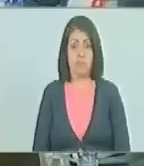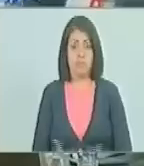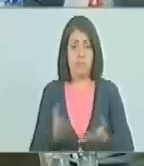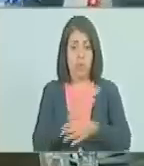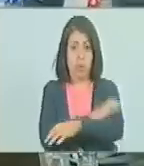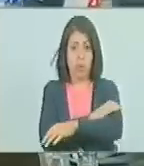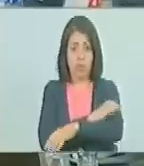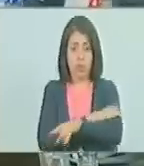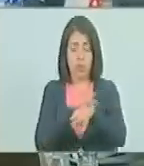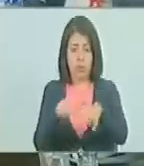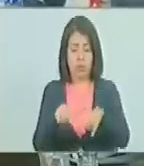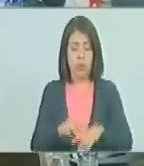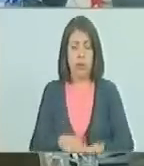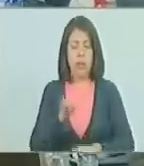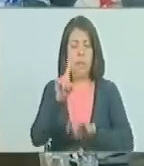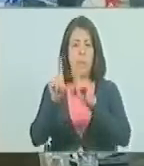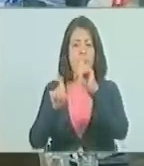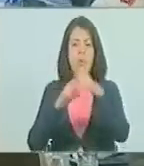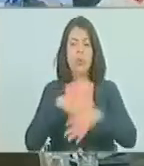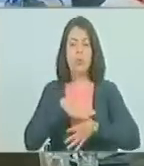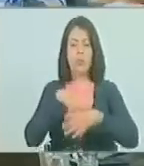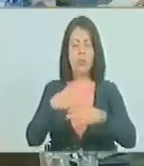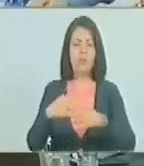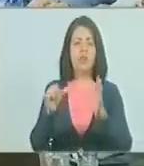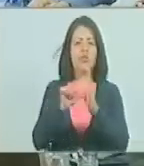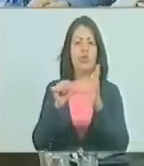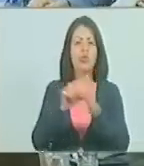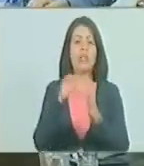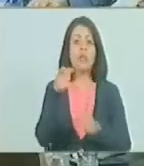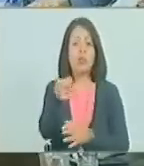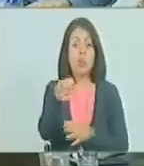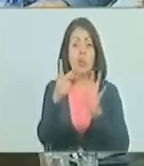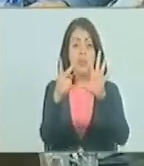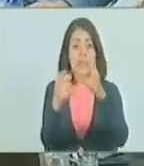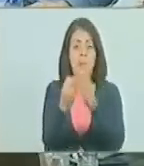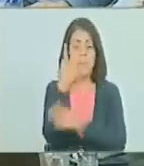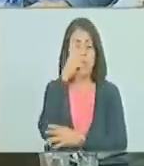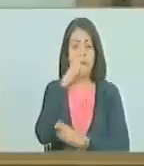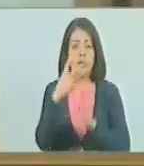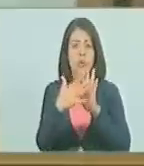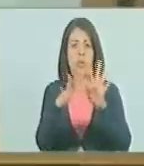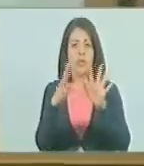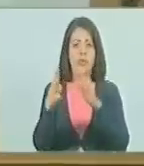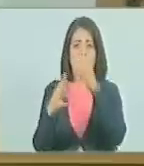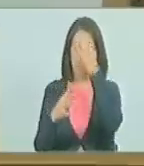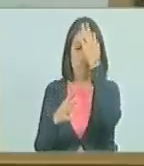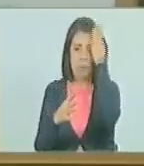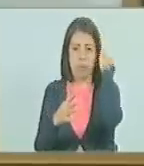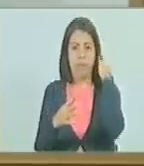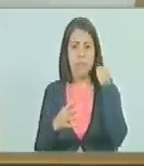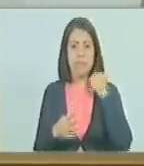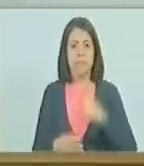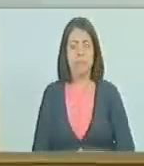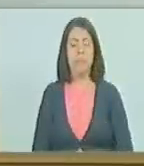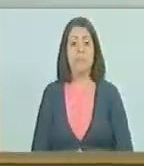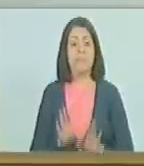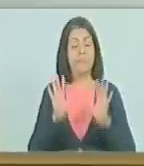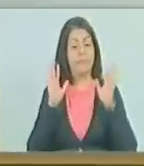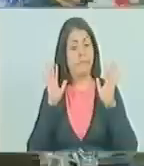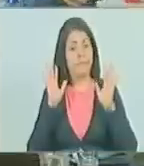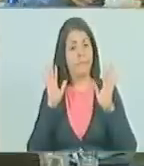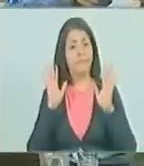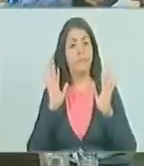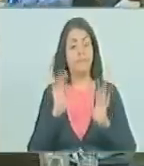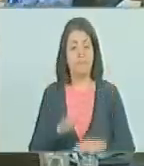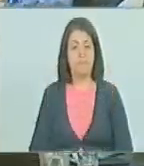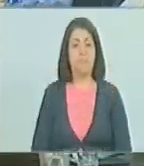Los de la oposición. La pregunta interesante es, ¿dónde estabas tú el 7 de mayo del 2019? Ah, está